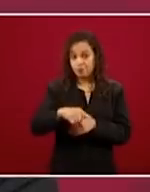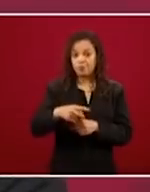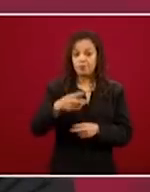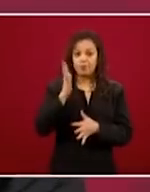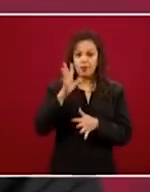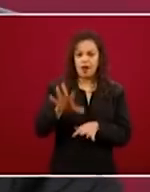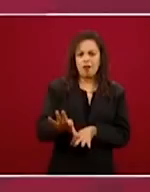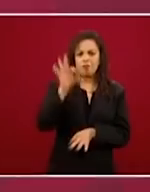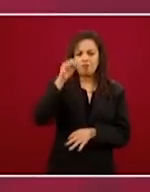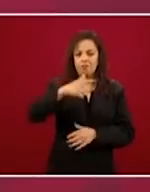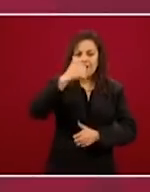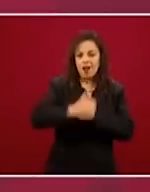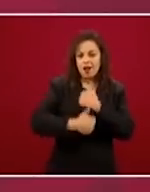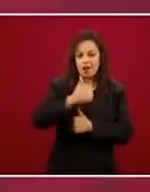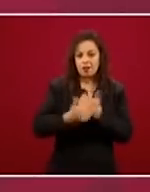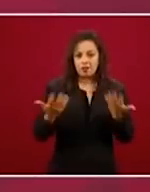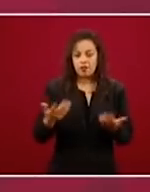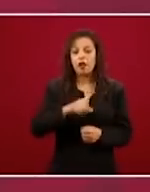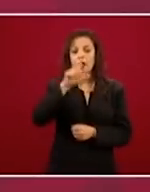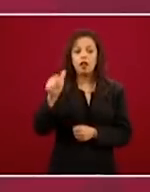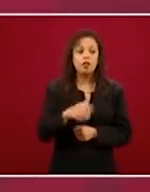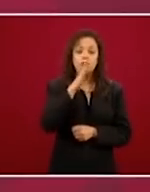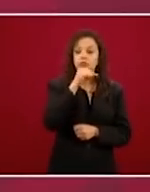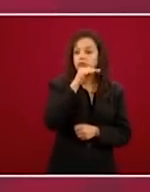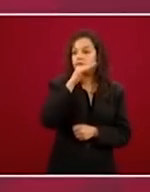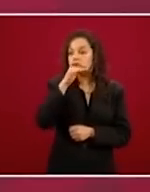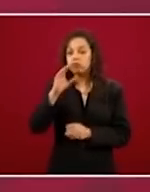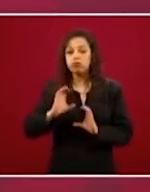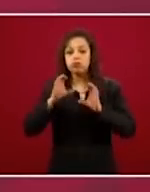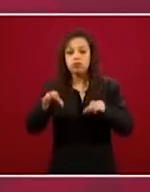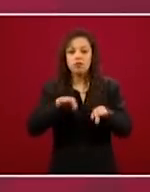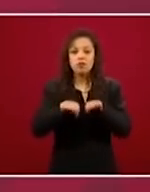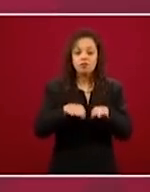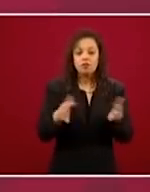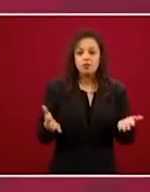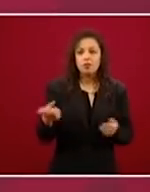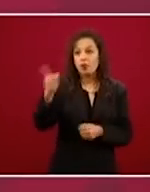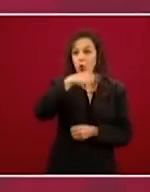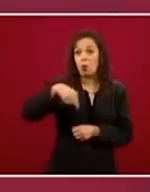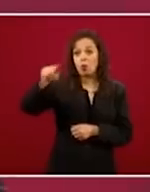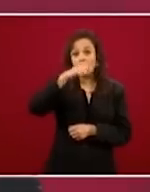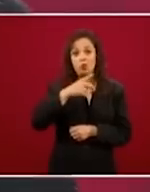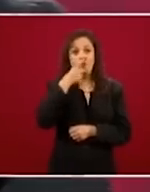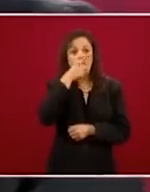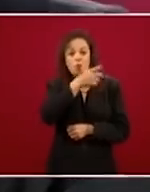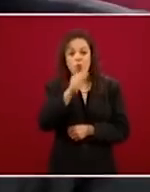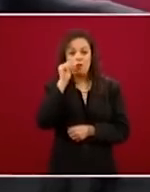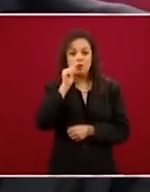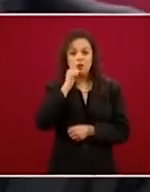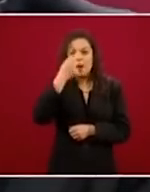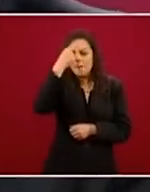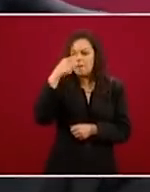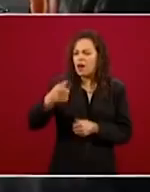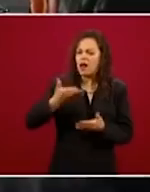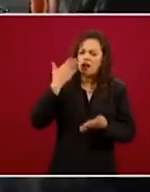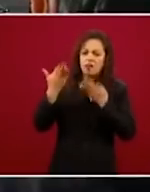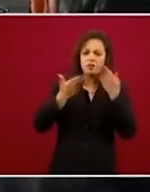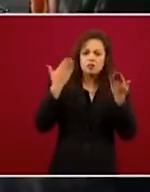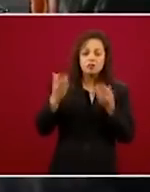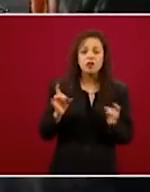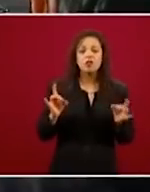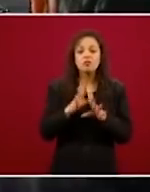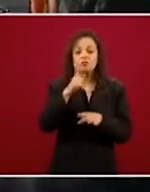dicen bueno y para que estudio si no tiene trabajo pero el estudio ayuda mucho